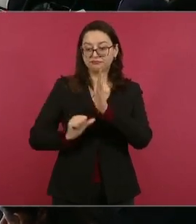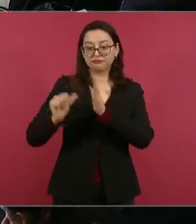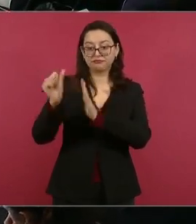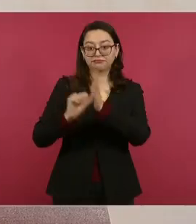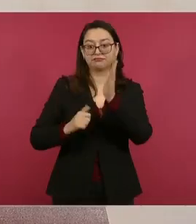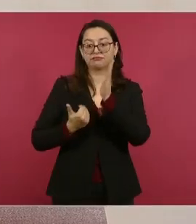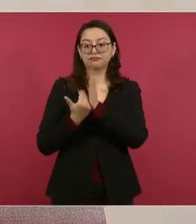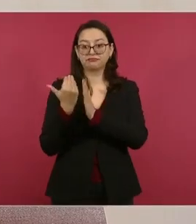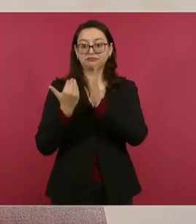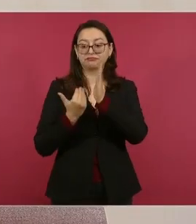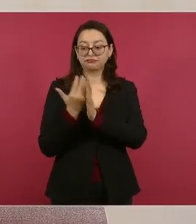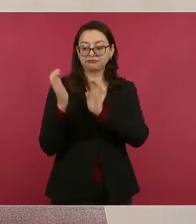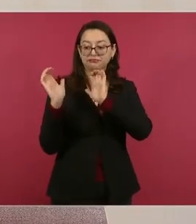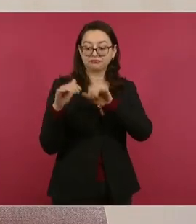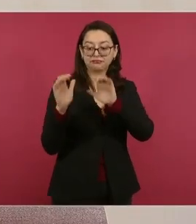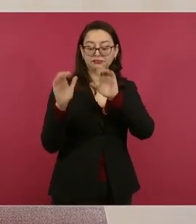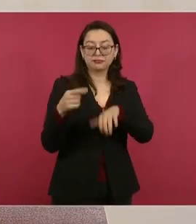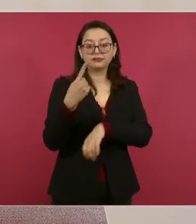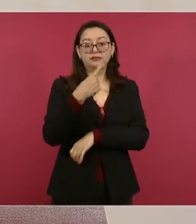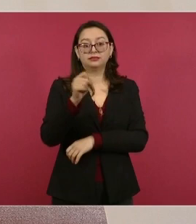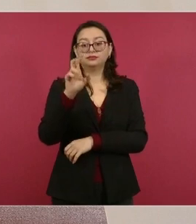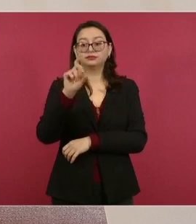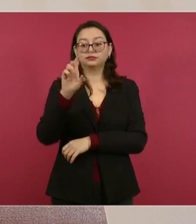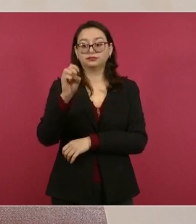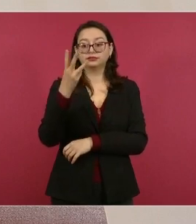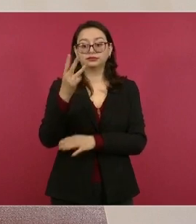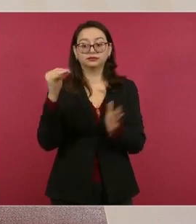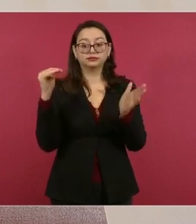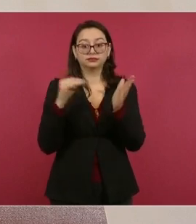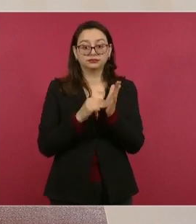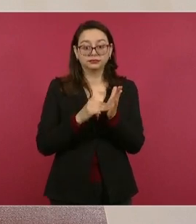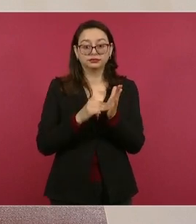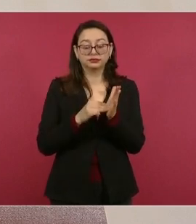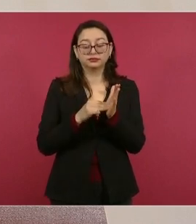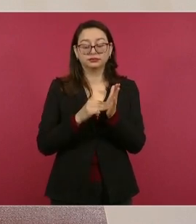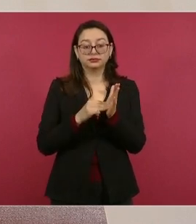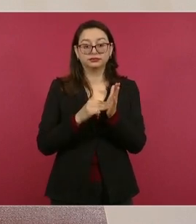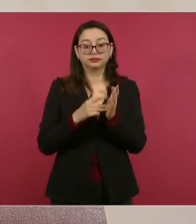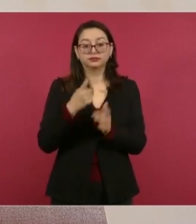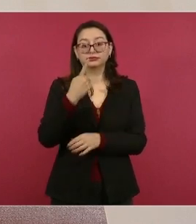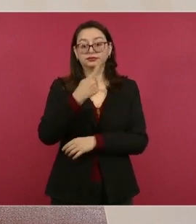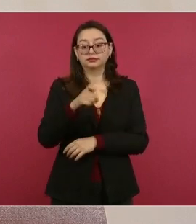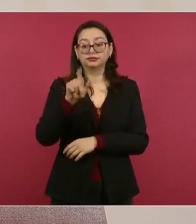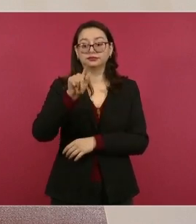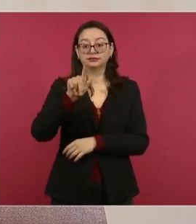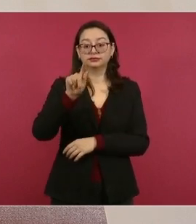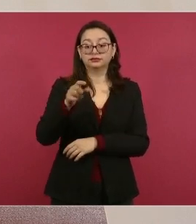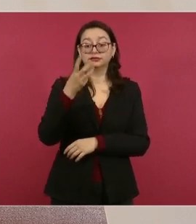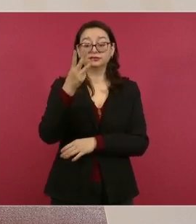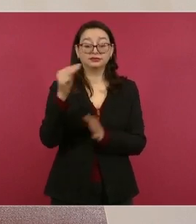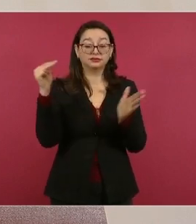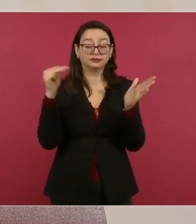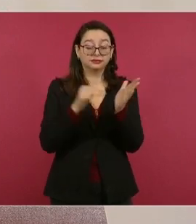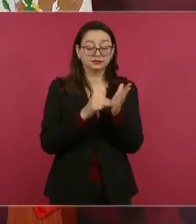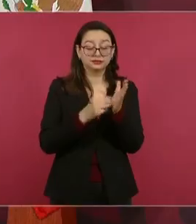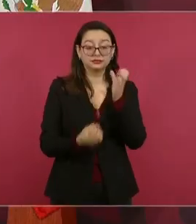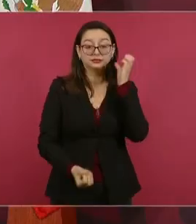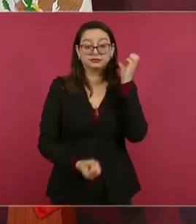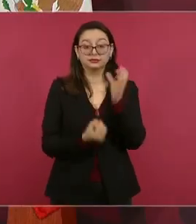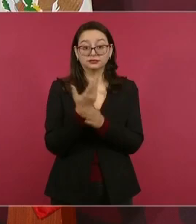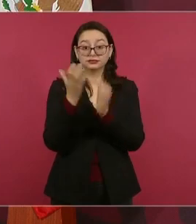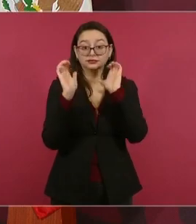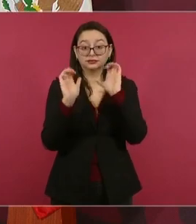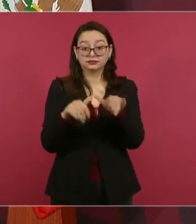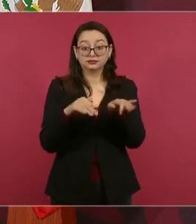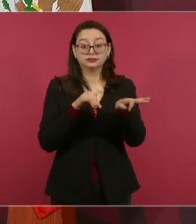de 173 mil puestos de trabajo en un mes, octubre, 173 mil nuevos